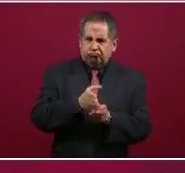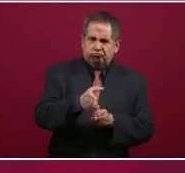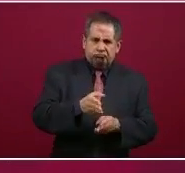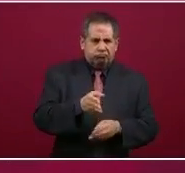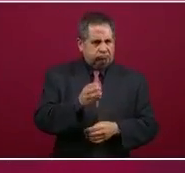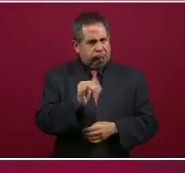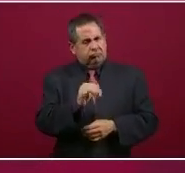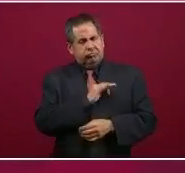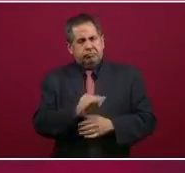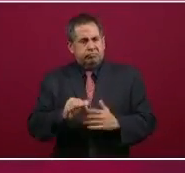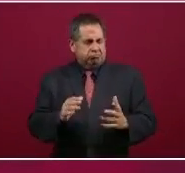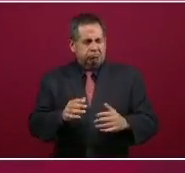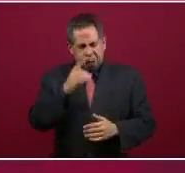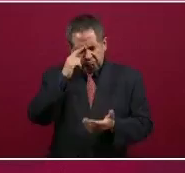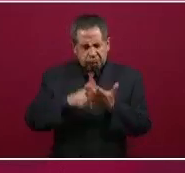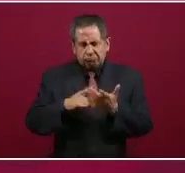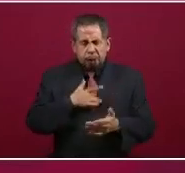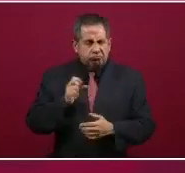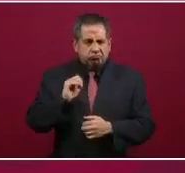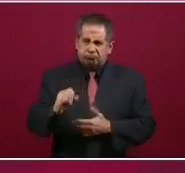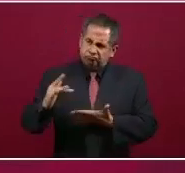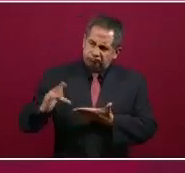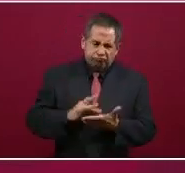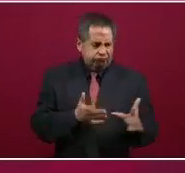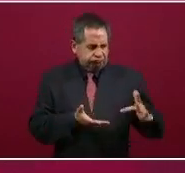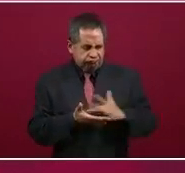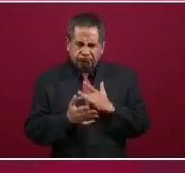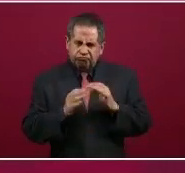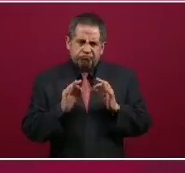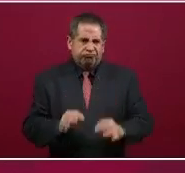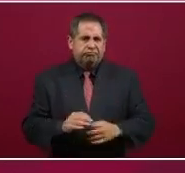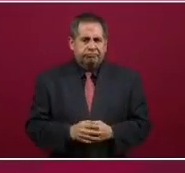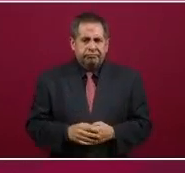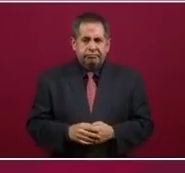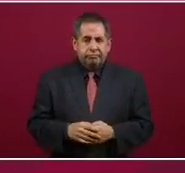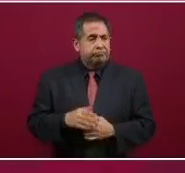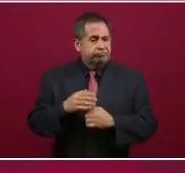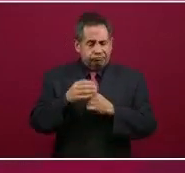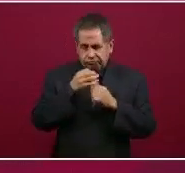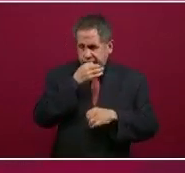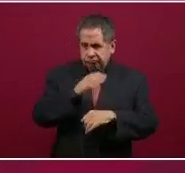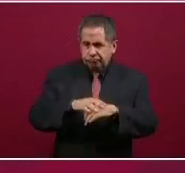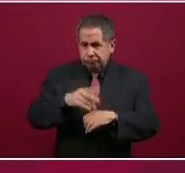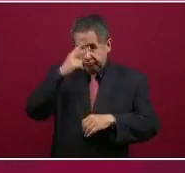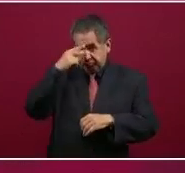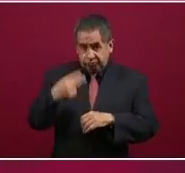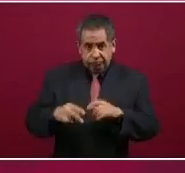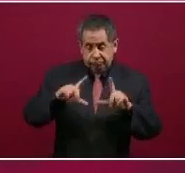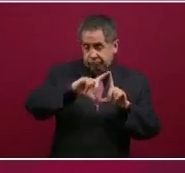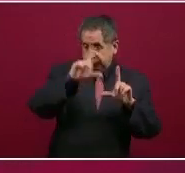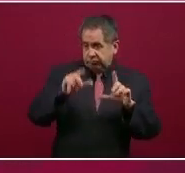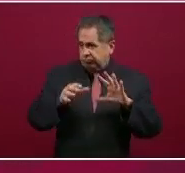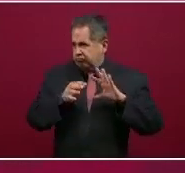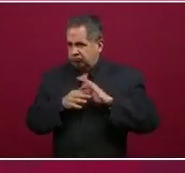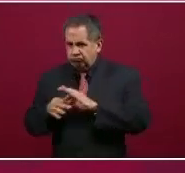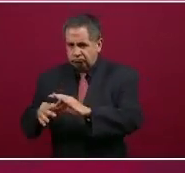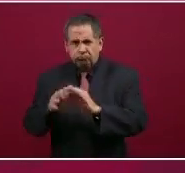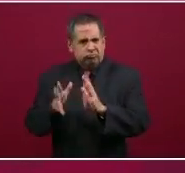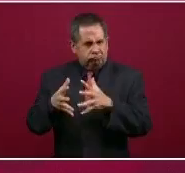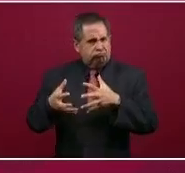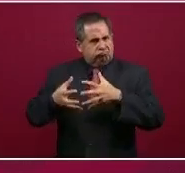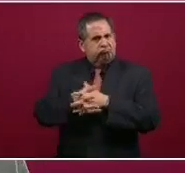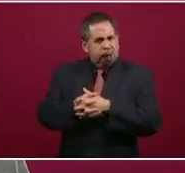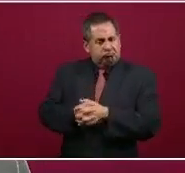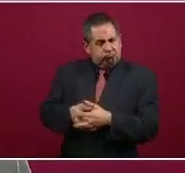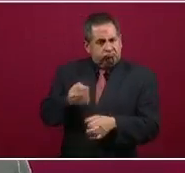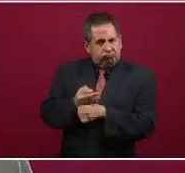y que, repito, vamos a unirnos los mexicanos, más de lo que ya